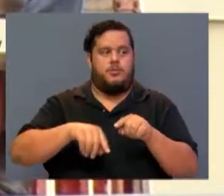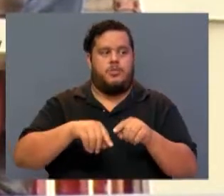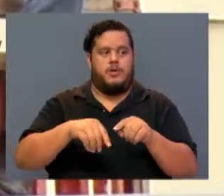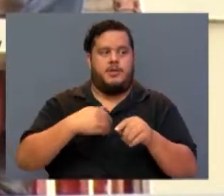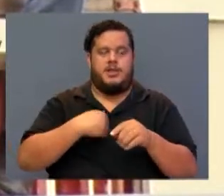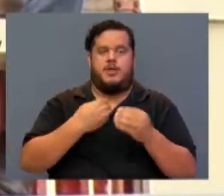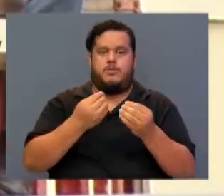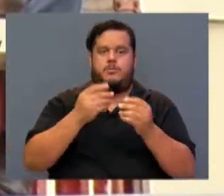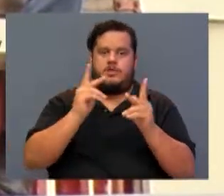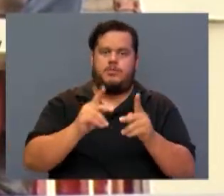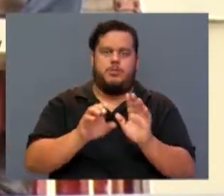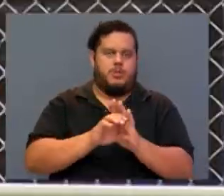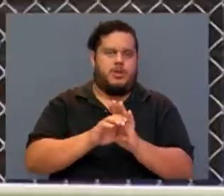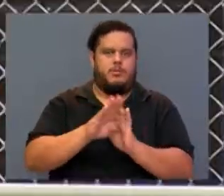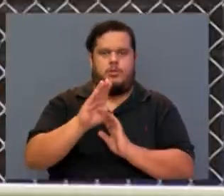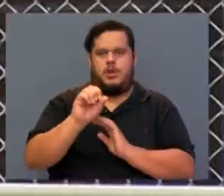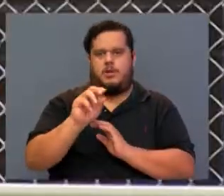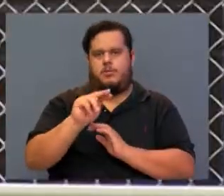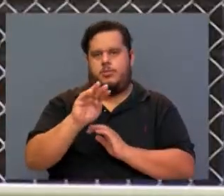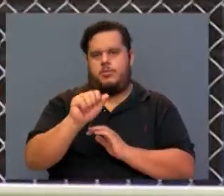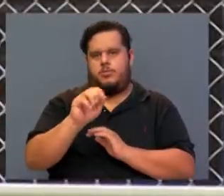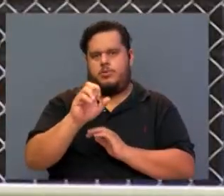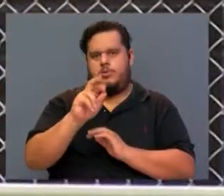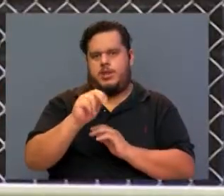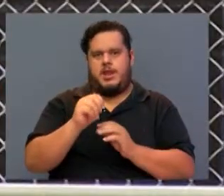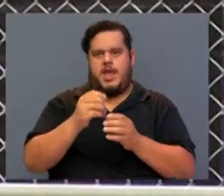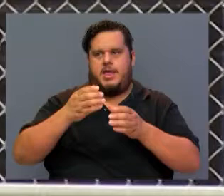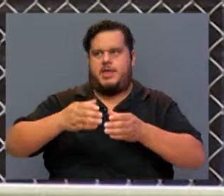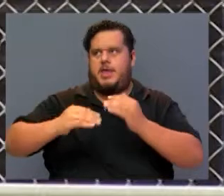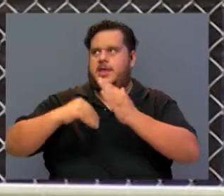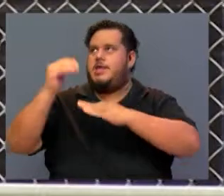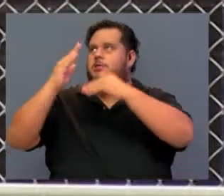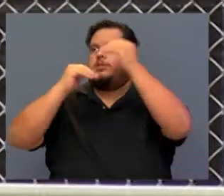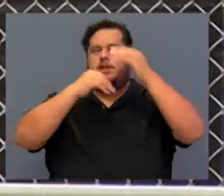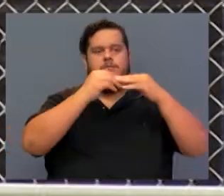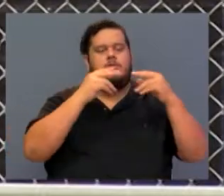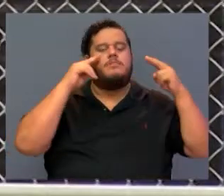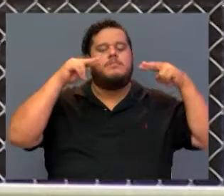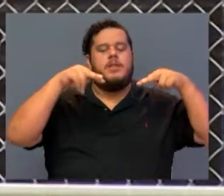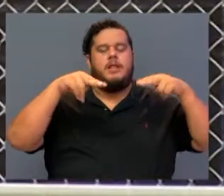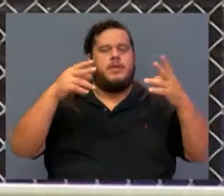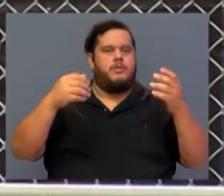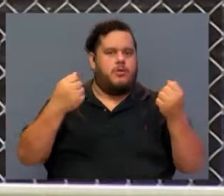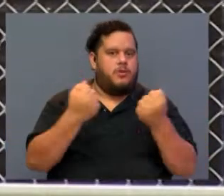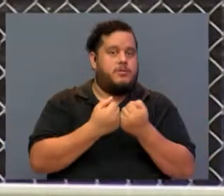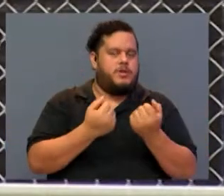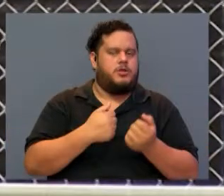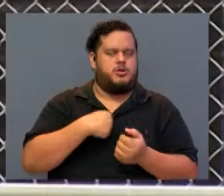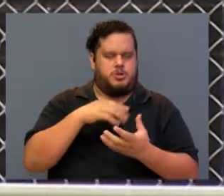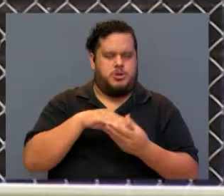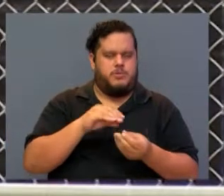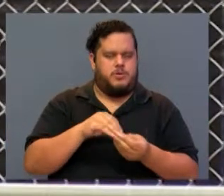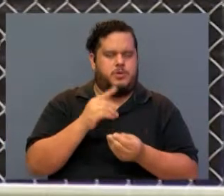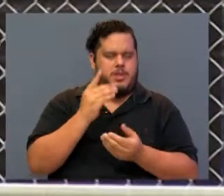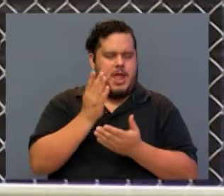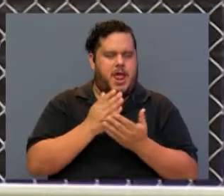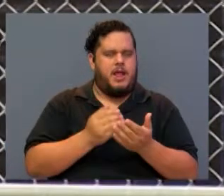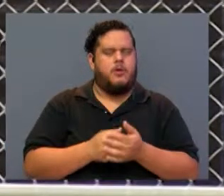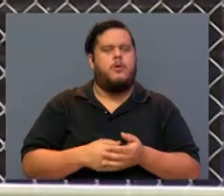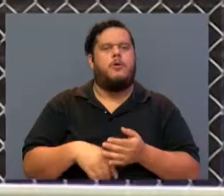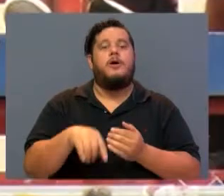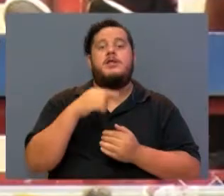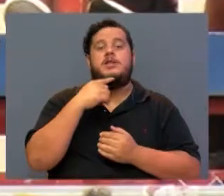por ejemplo la Bombonera, y la gente en los edificios de la par viendo los partidos. Yo les voy a contar una cosa. Hay reporte